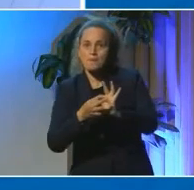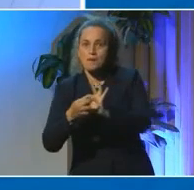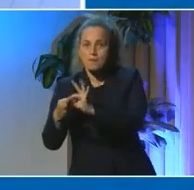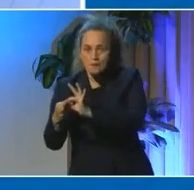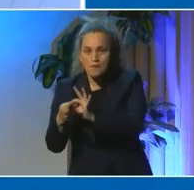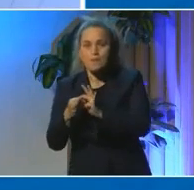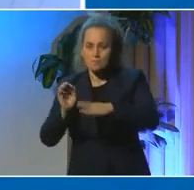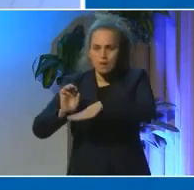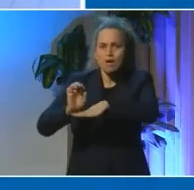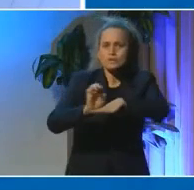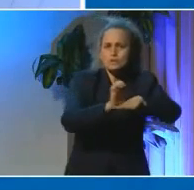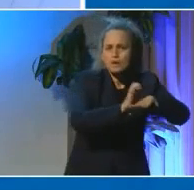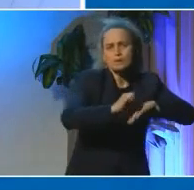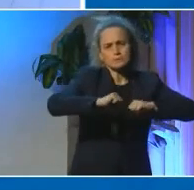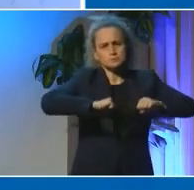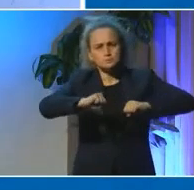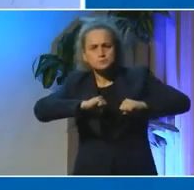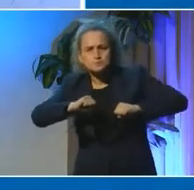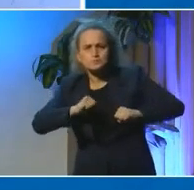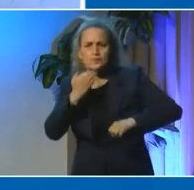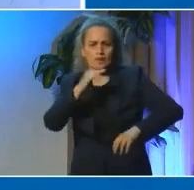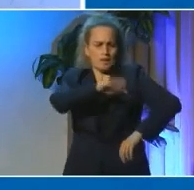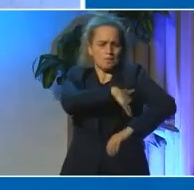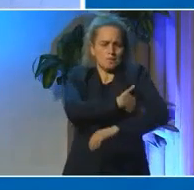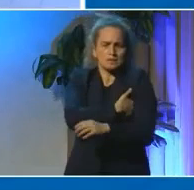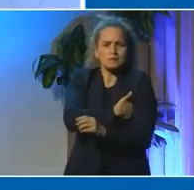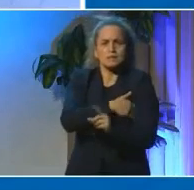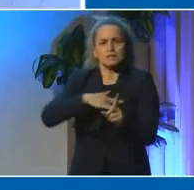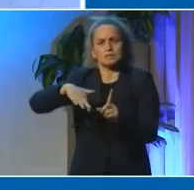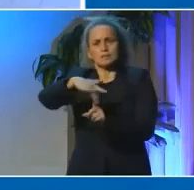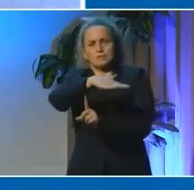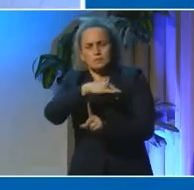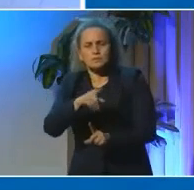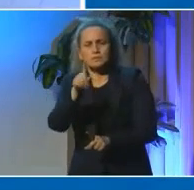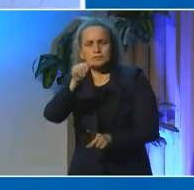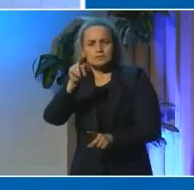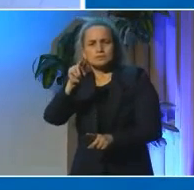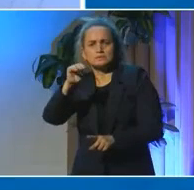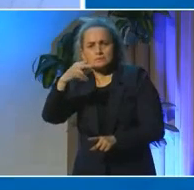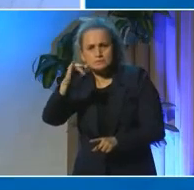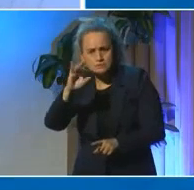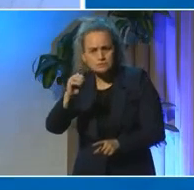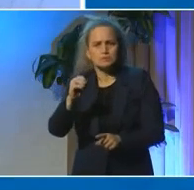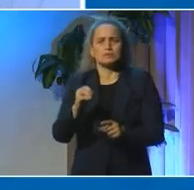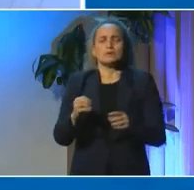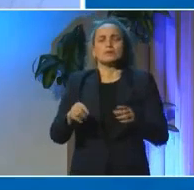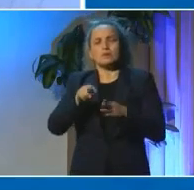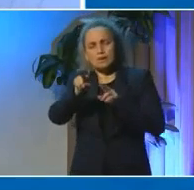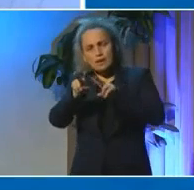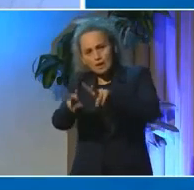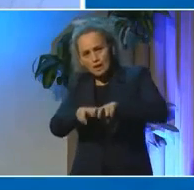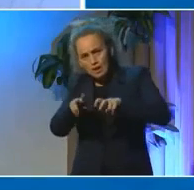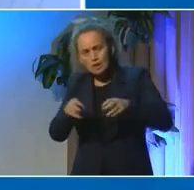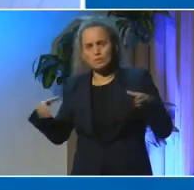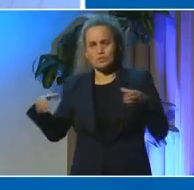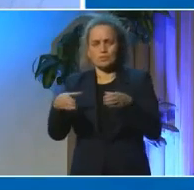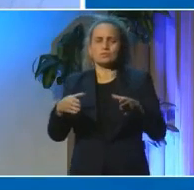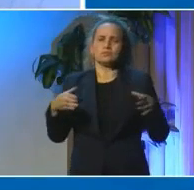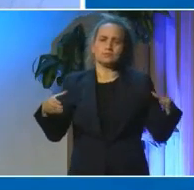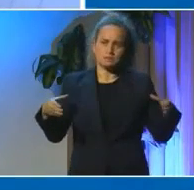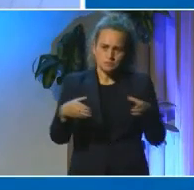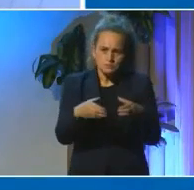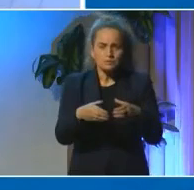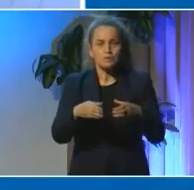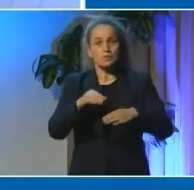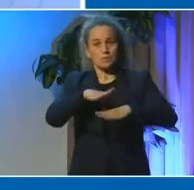actores involucrados está involucrado el Ministerio de medio ambiente sinchi agrosolidaria la asociación